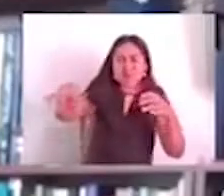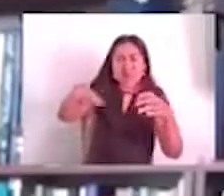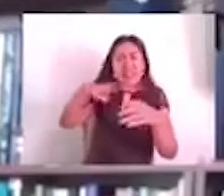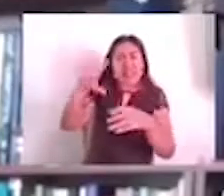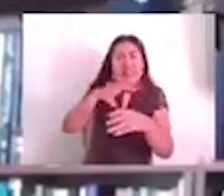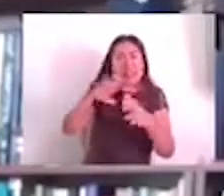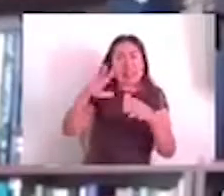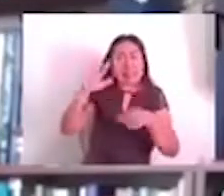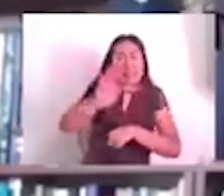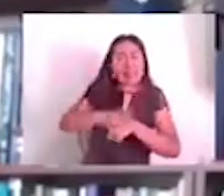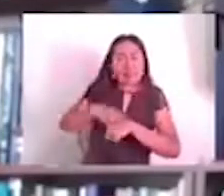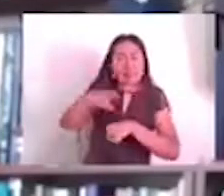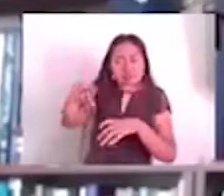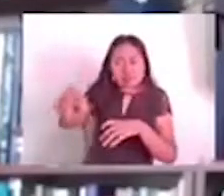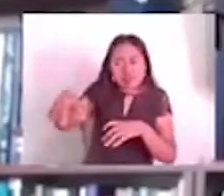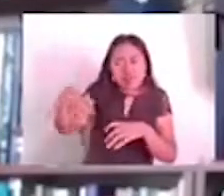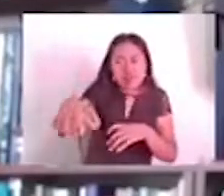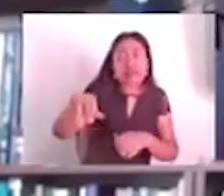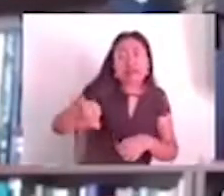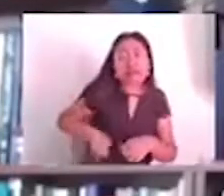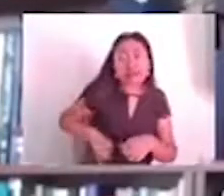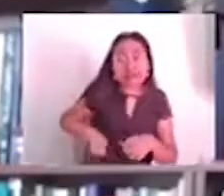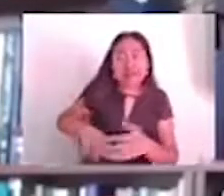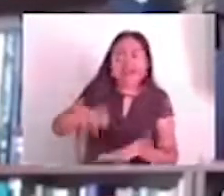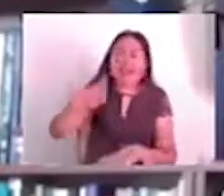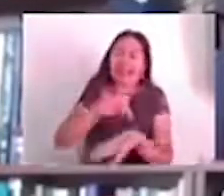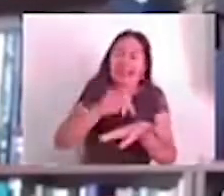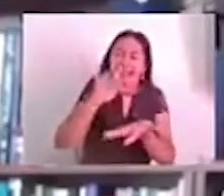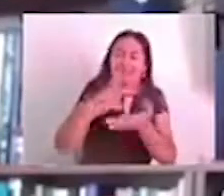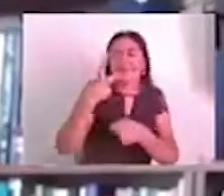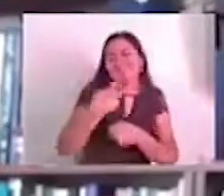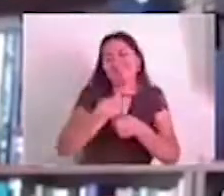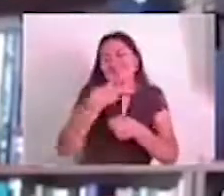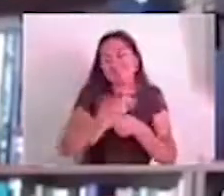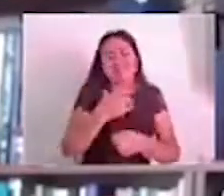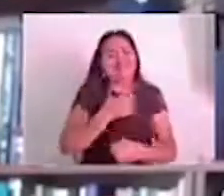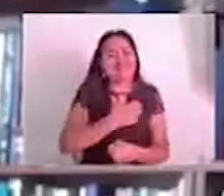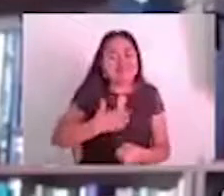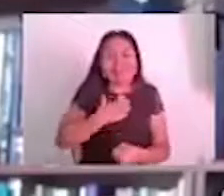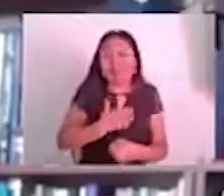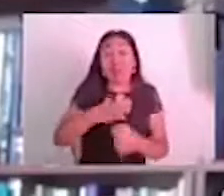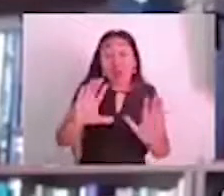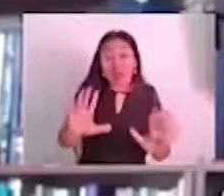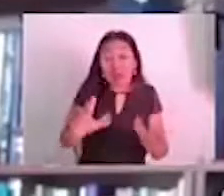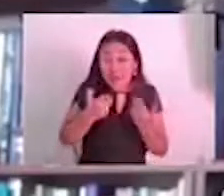impresionante. Gracias por esto y gracias por invitarme. Y yo, pues,